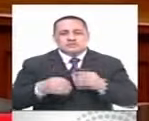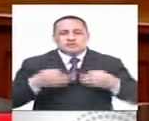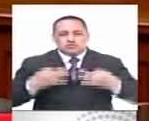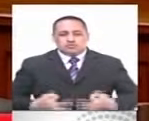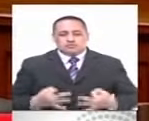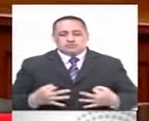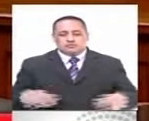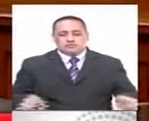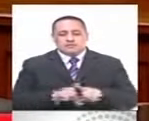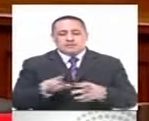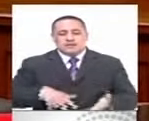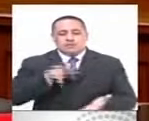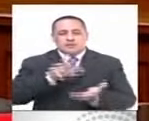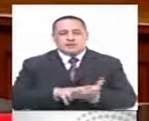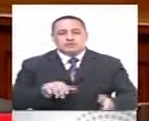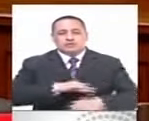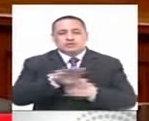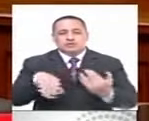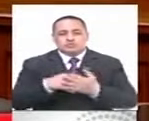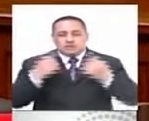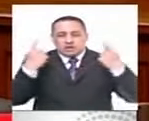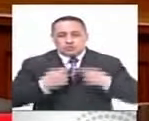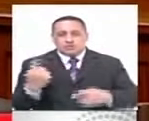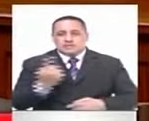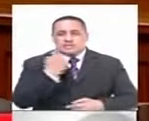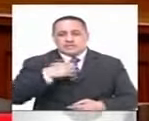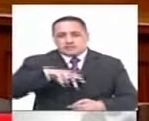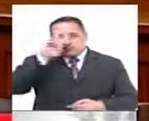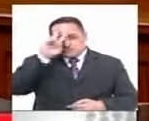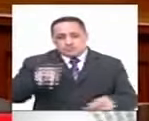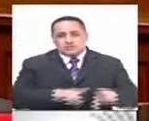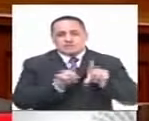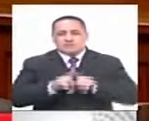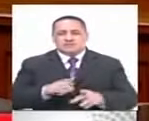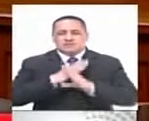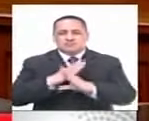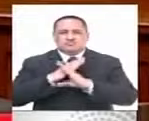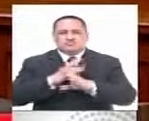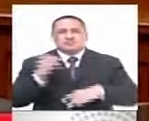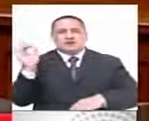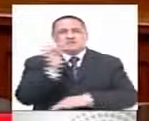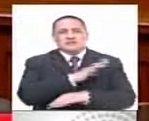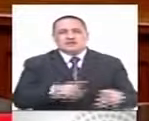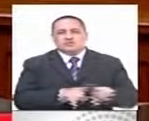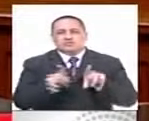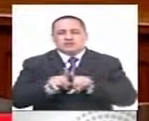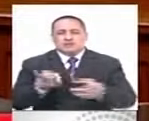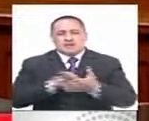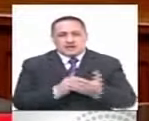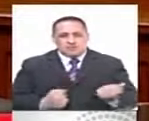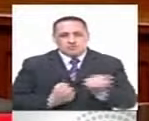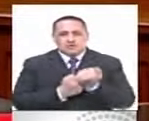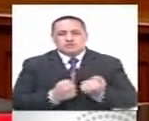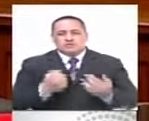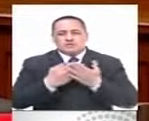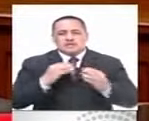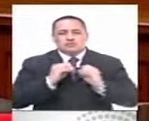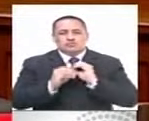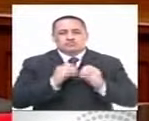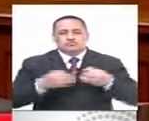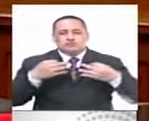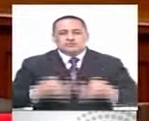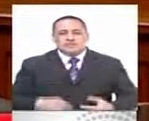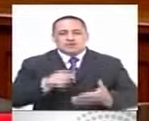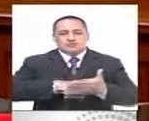oportunas. Aprobaremos entonces la Estrategia Nacional de Lucha contra Delitos Ambientales, así como impulsaremos la ratificación de